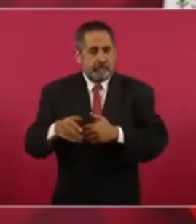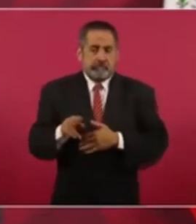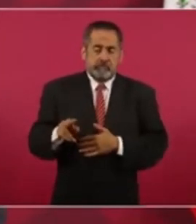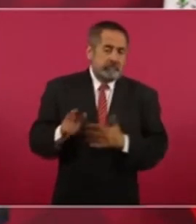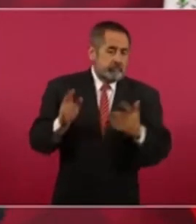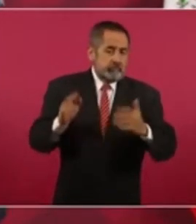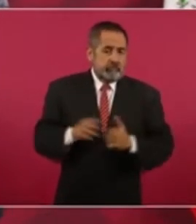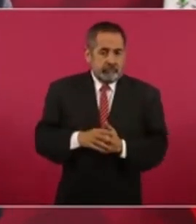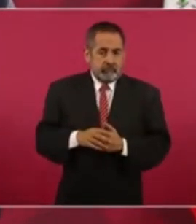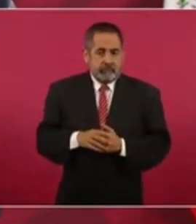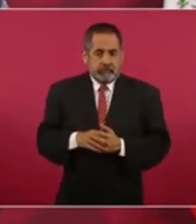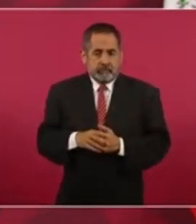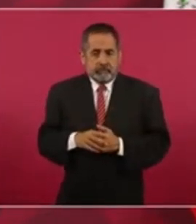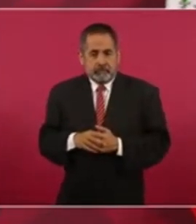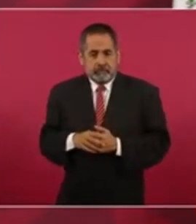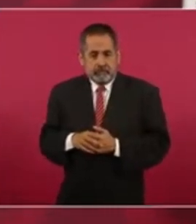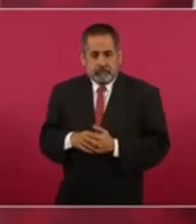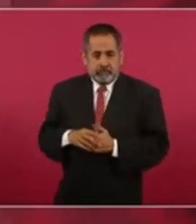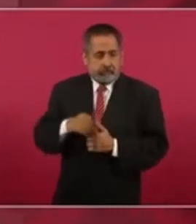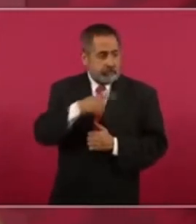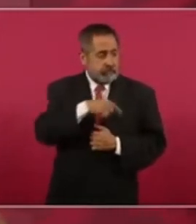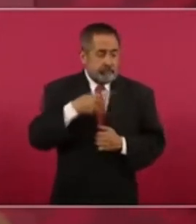a sus trabajadores,